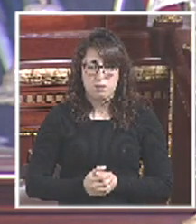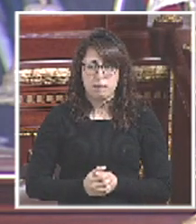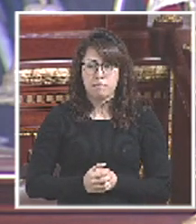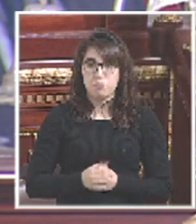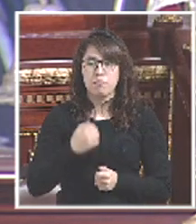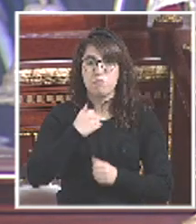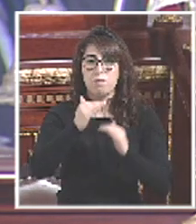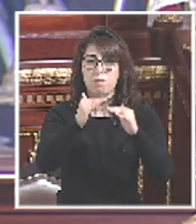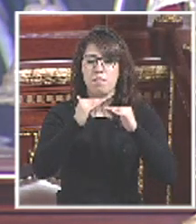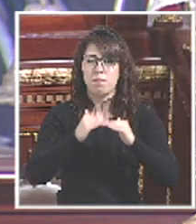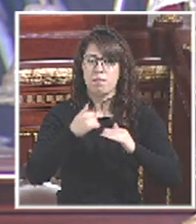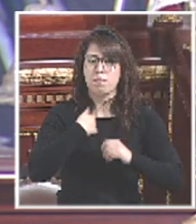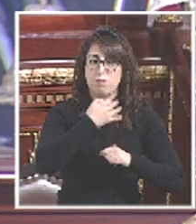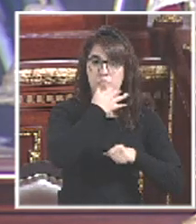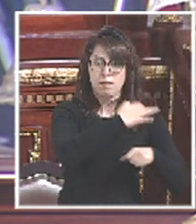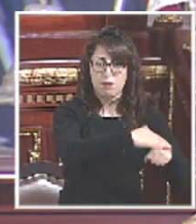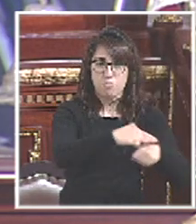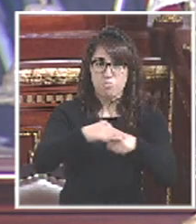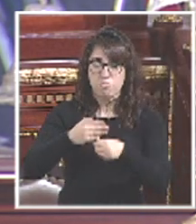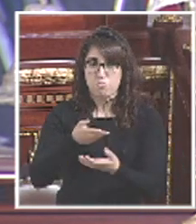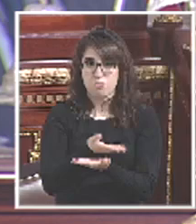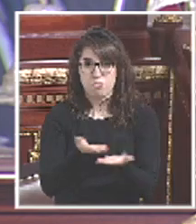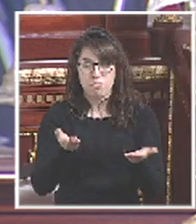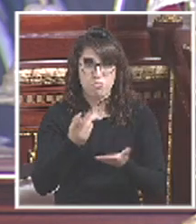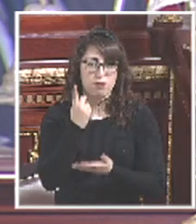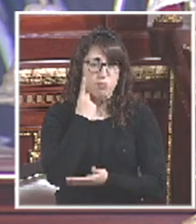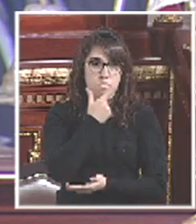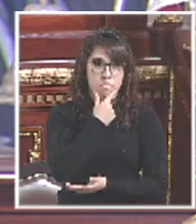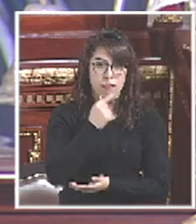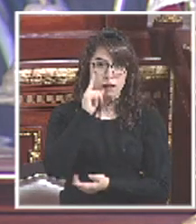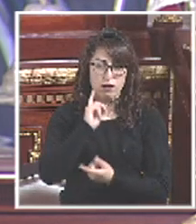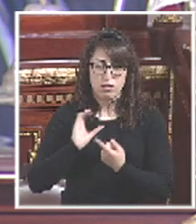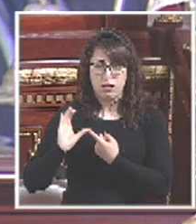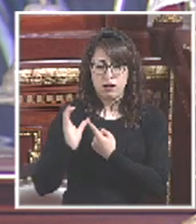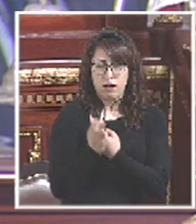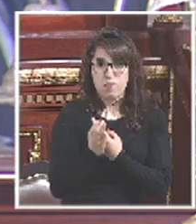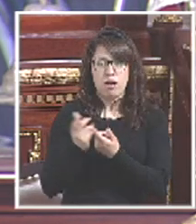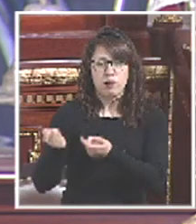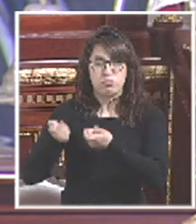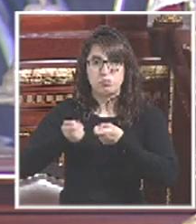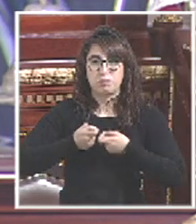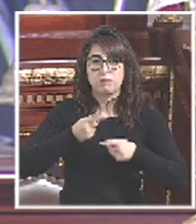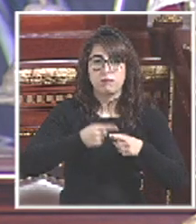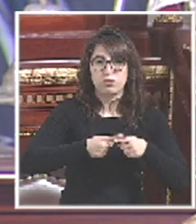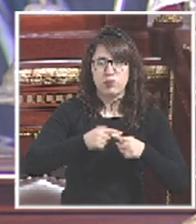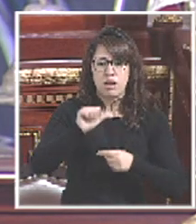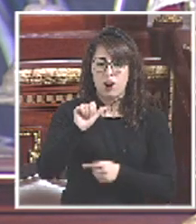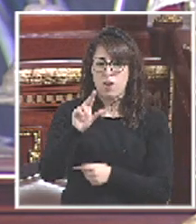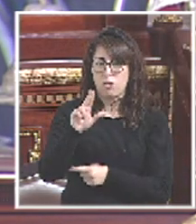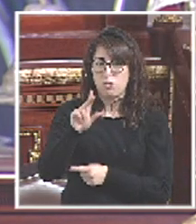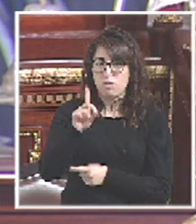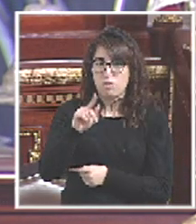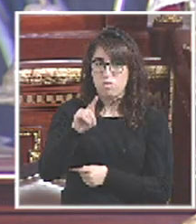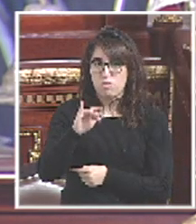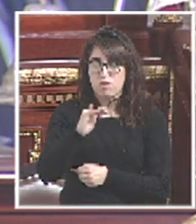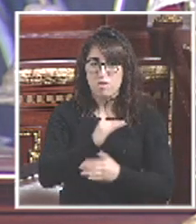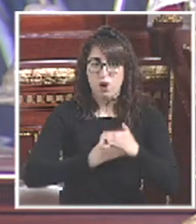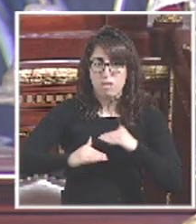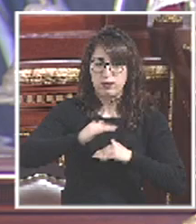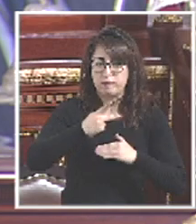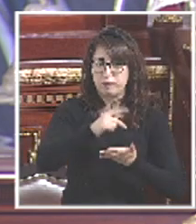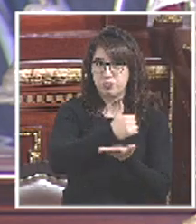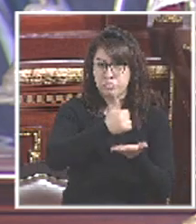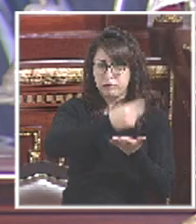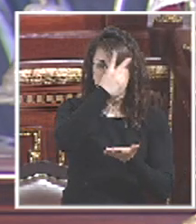Esta presidencia informa a la Comisión Permanente de este Congreso que se recibió por parte de la Auditoría Superior de la Ciudad de México un comunicado mediante el